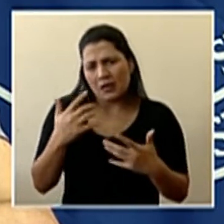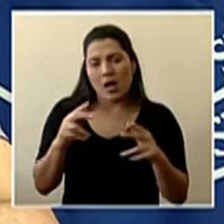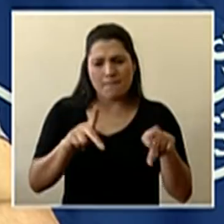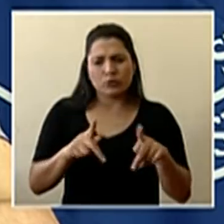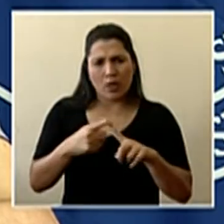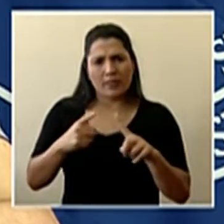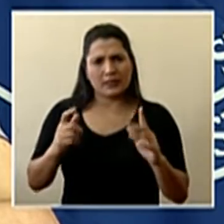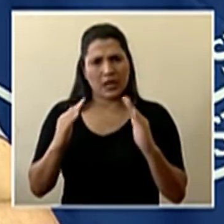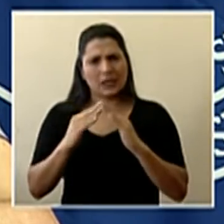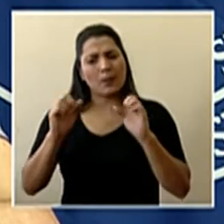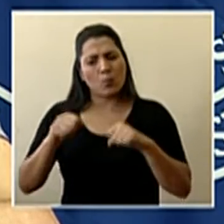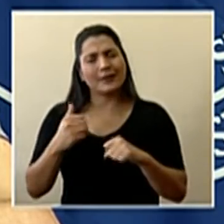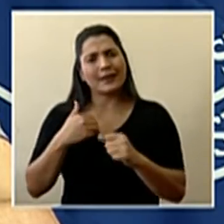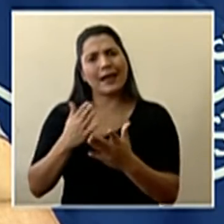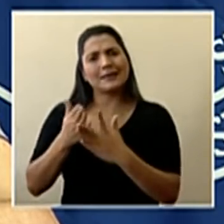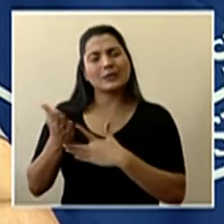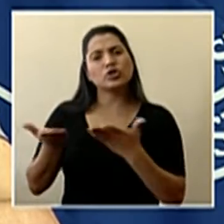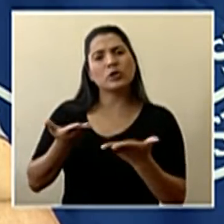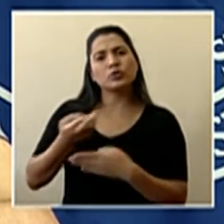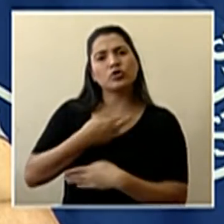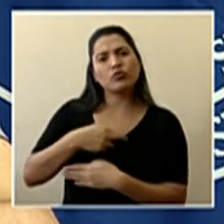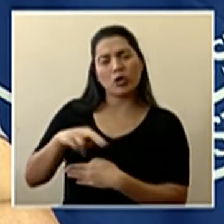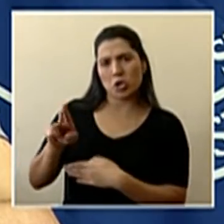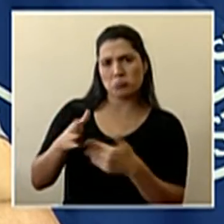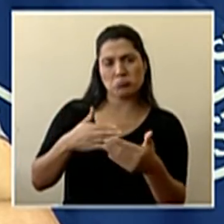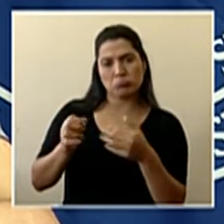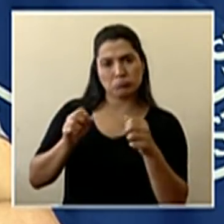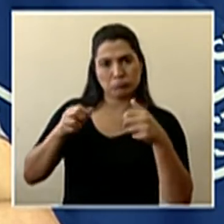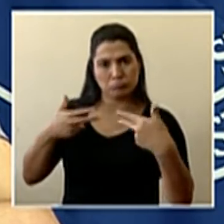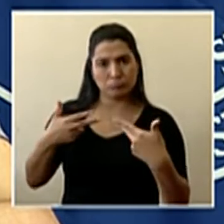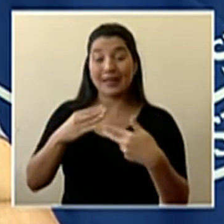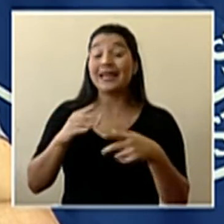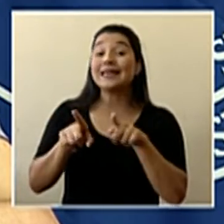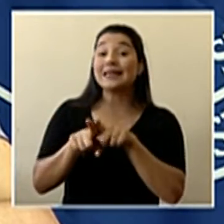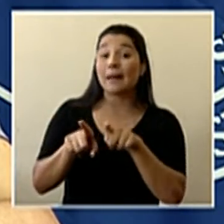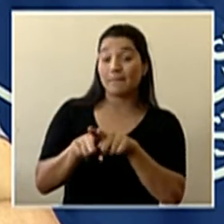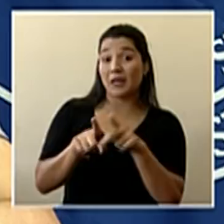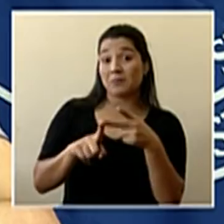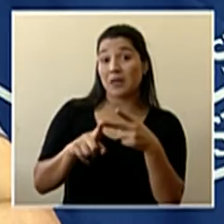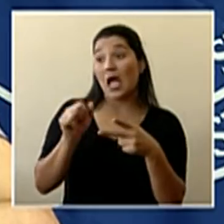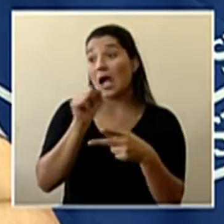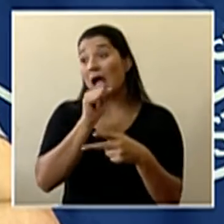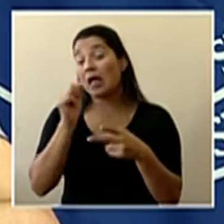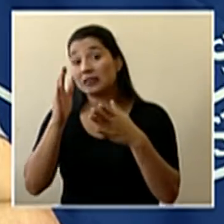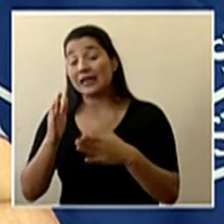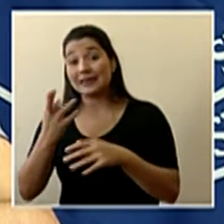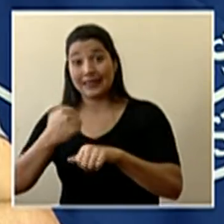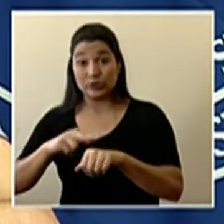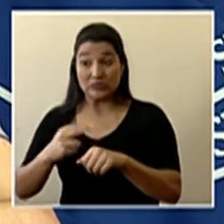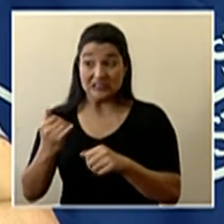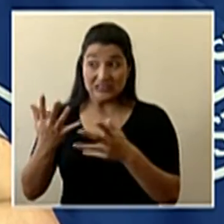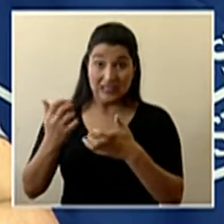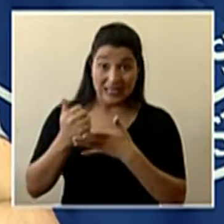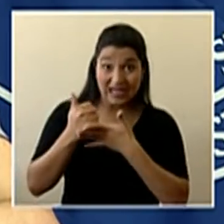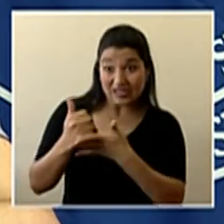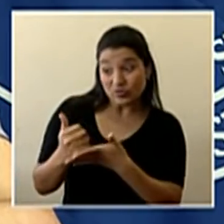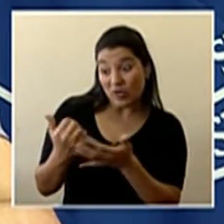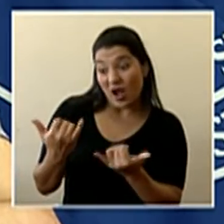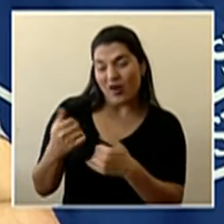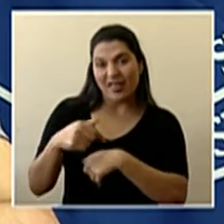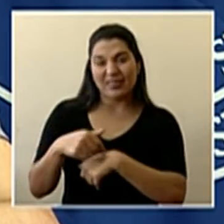a los servicios religiosos, aunque sea de forma virtual, y también, en este caso, artistas nacionales que quieran colaborar en estos ratos en